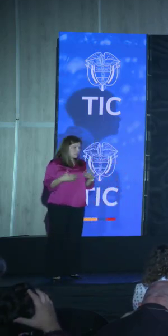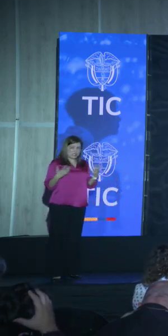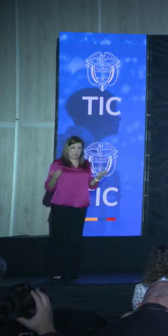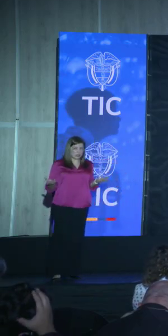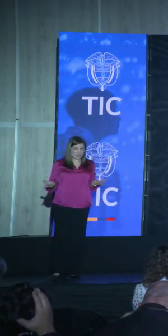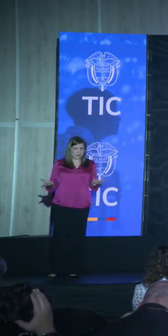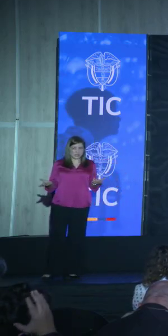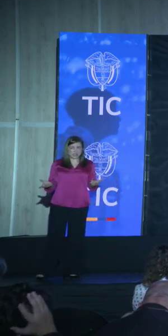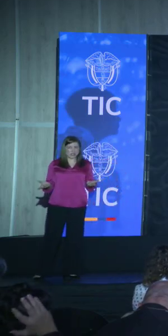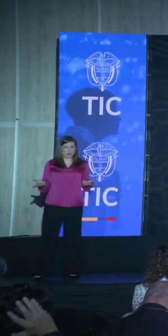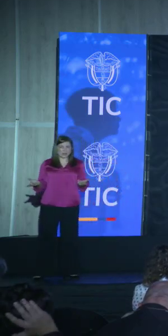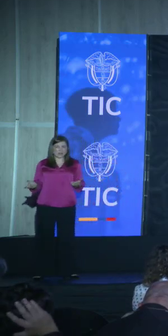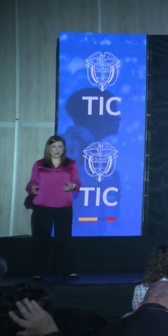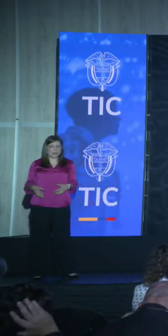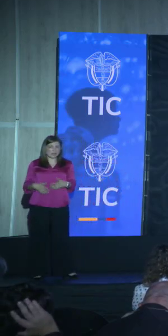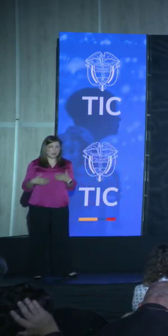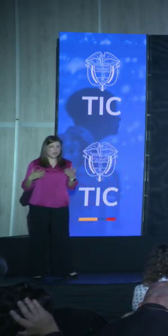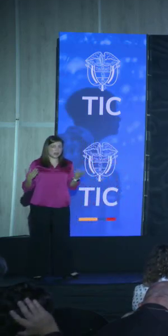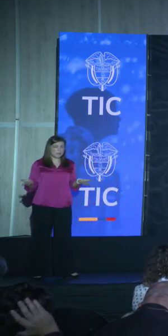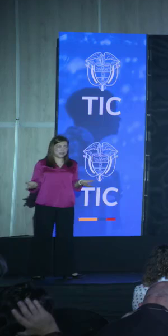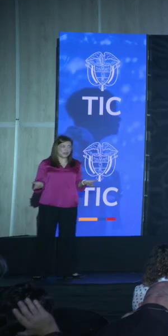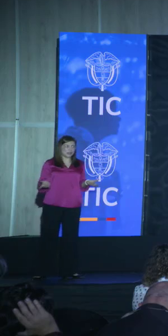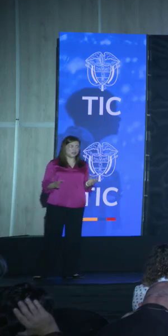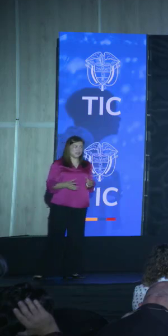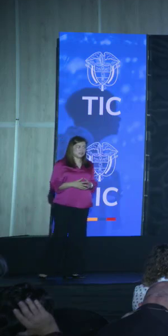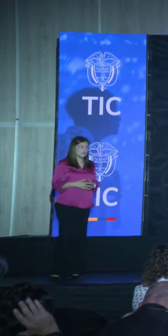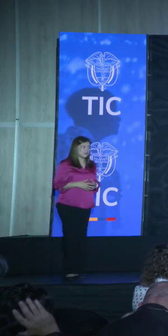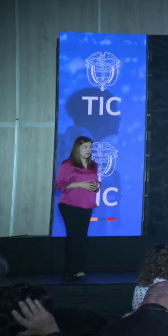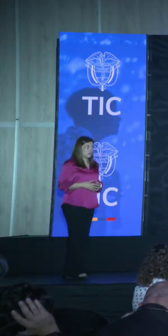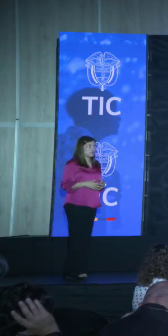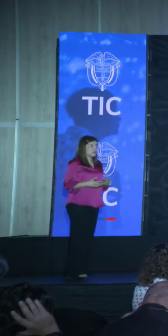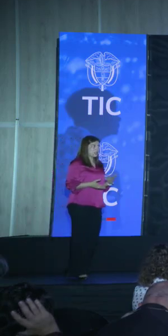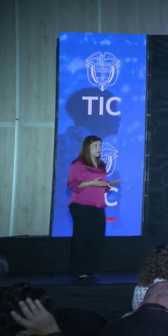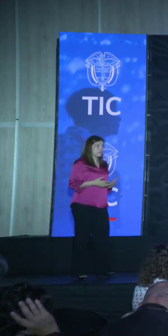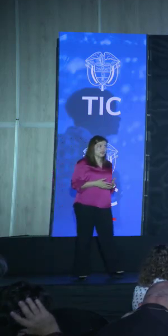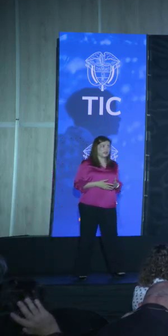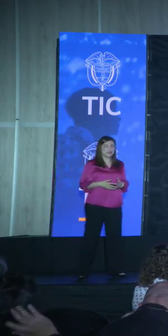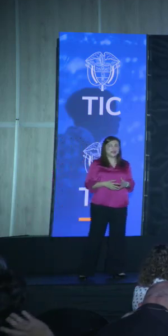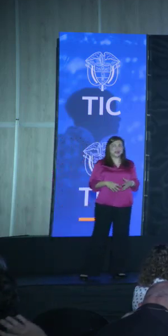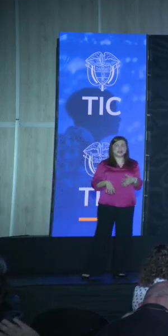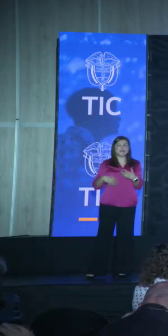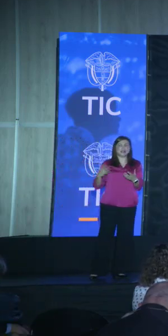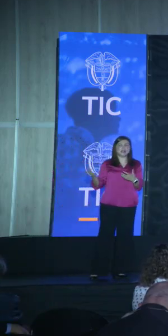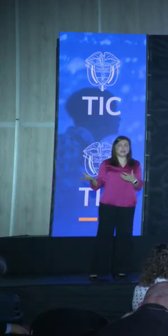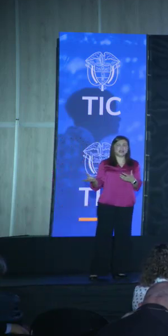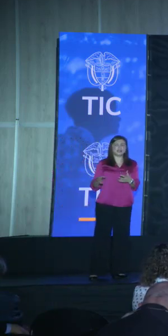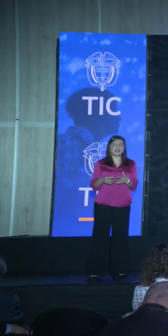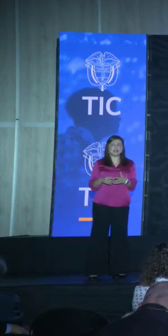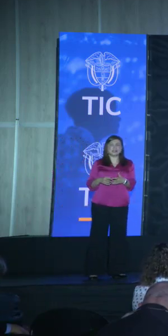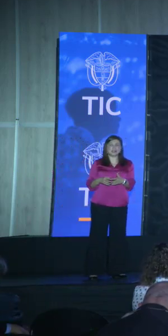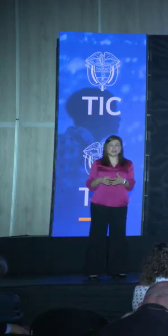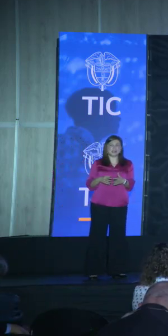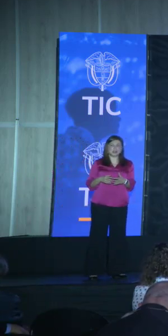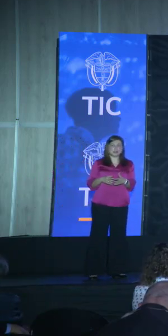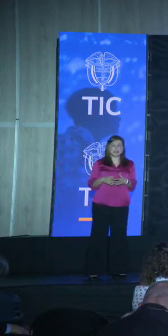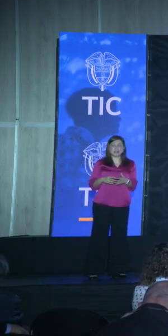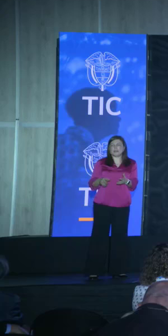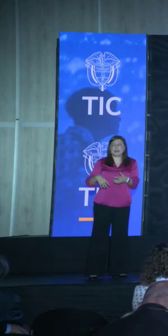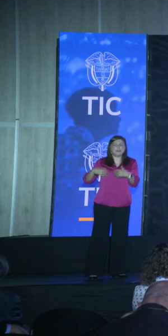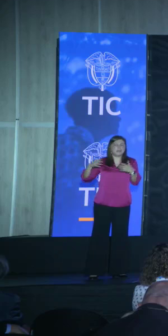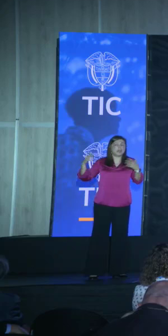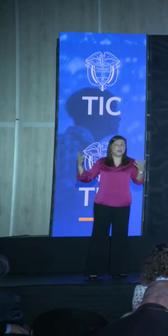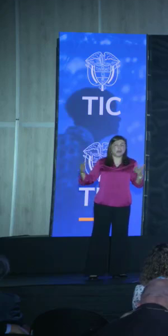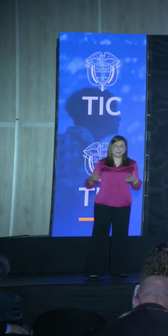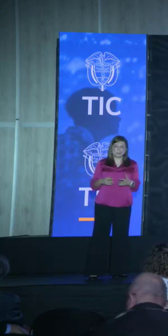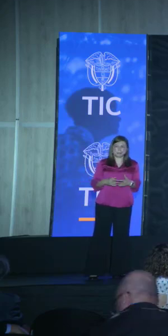datos, de muchísimos datos, y quiere obtenerlo de manera muy rápida, entonces tenemos que estar pensando en que las redes de comunicaciones deben